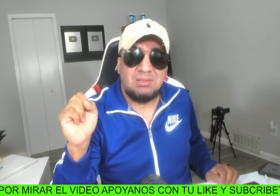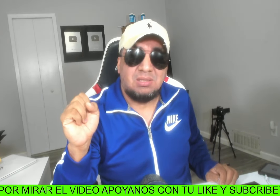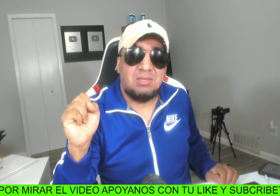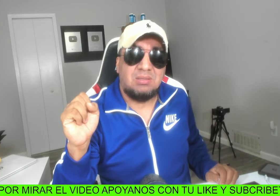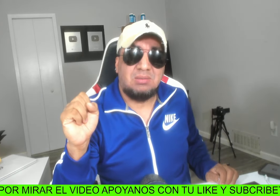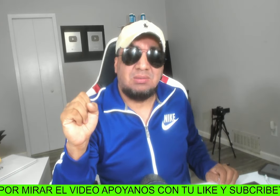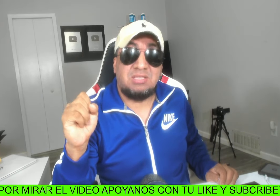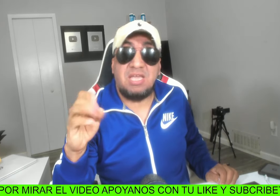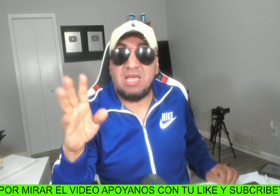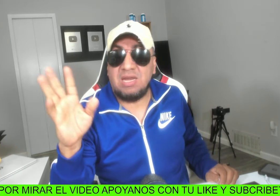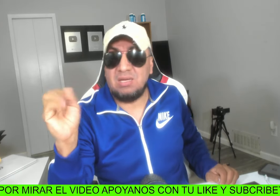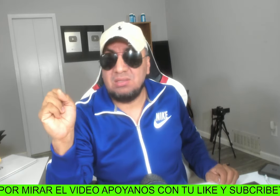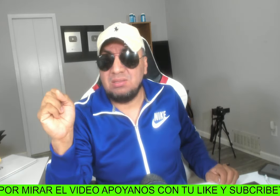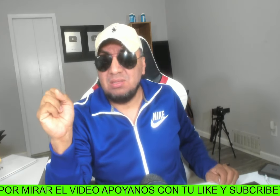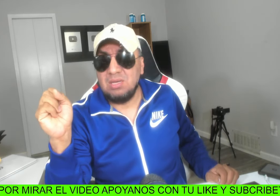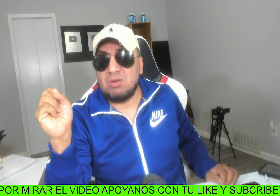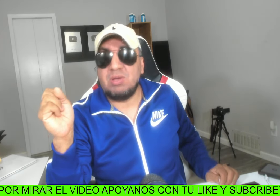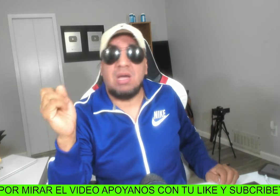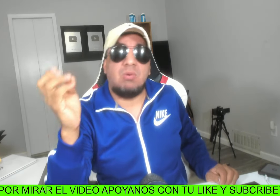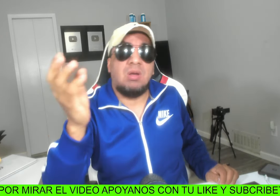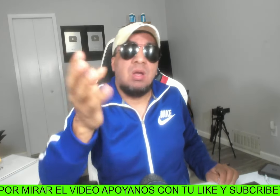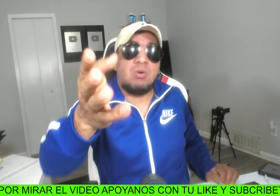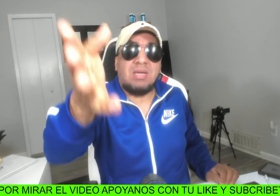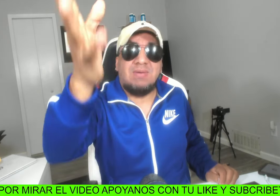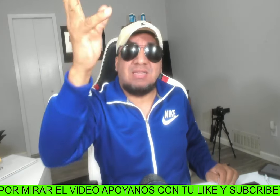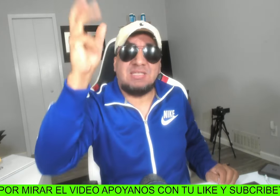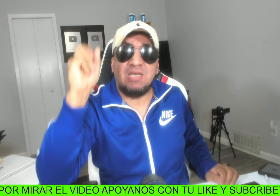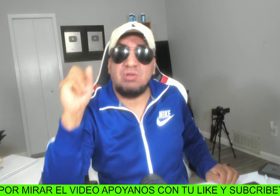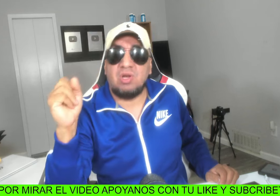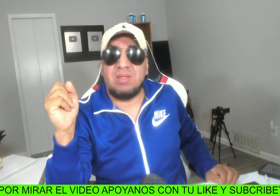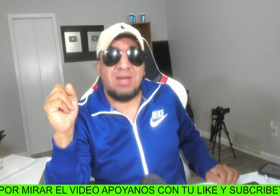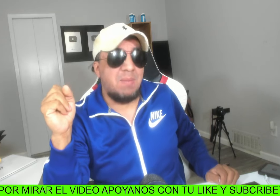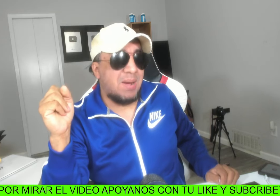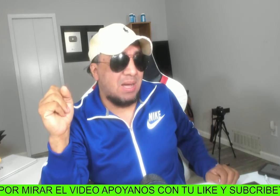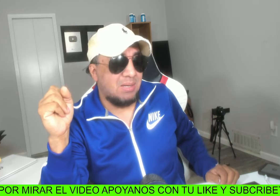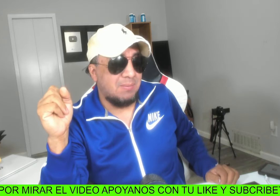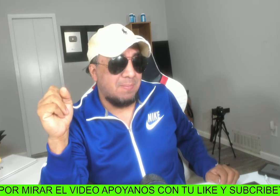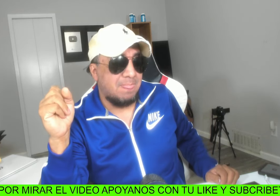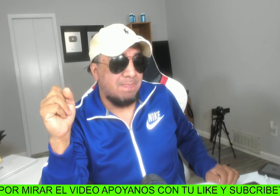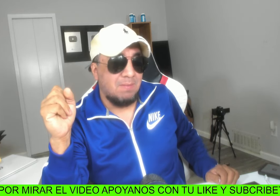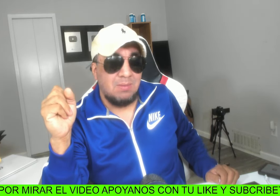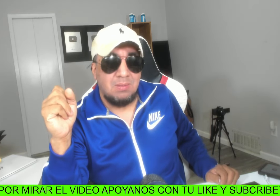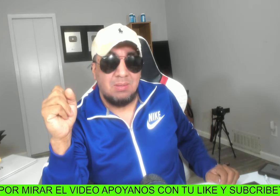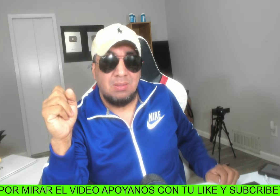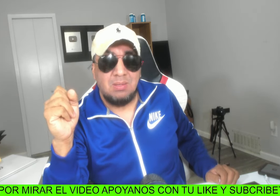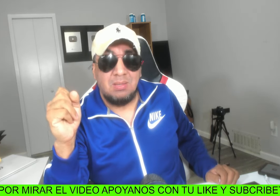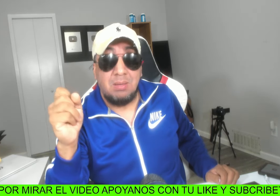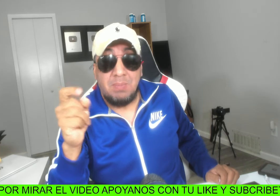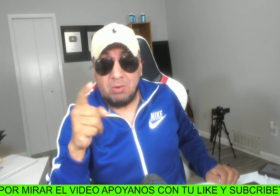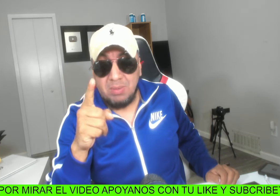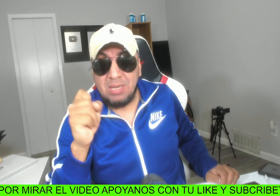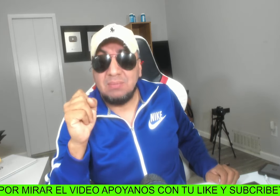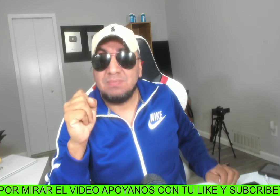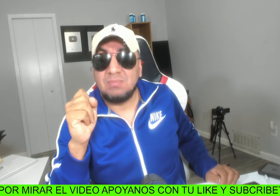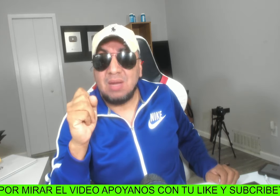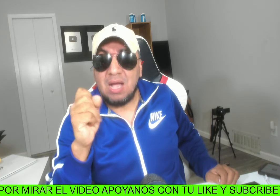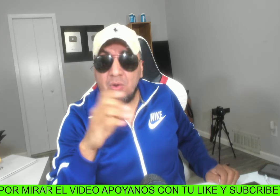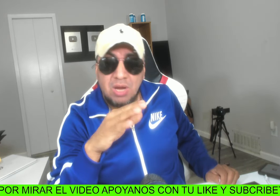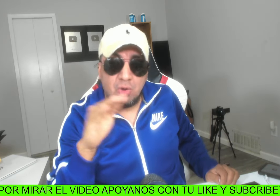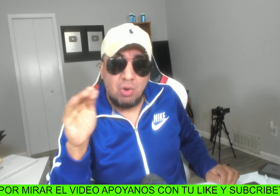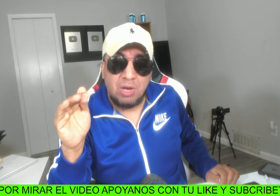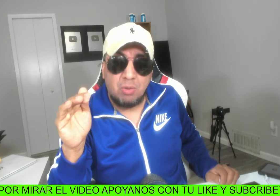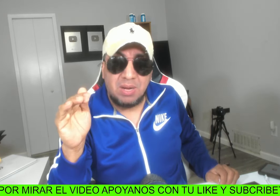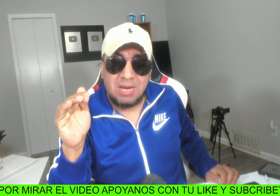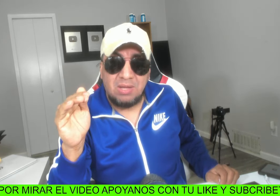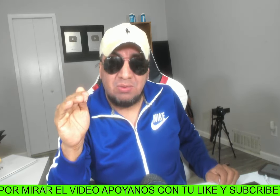querés. Si querés, con que a 25 te lo debería pagar. Pero miren,